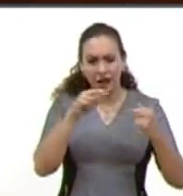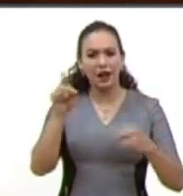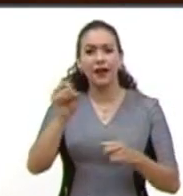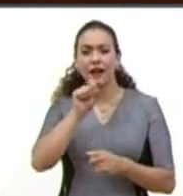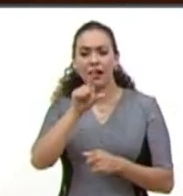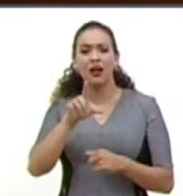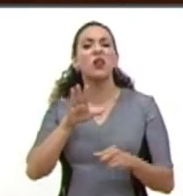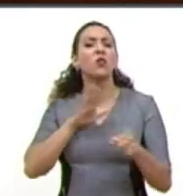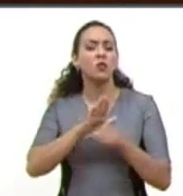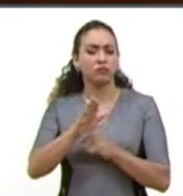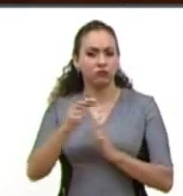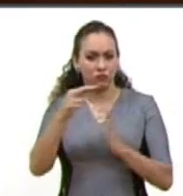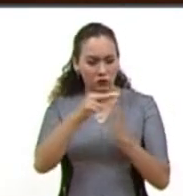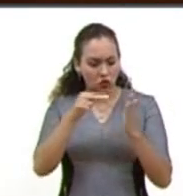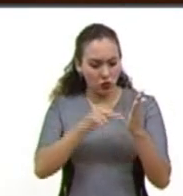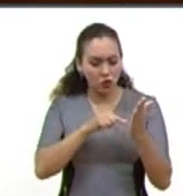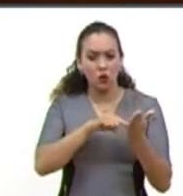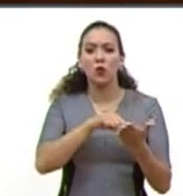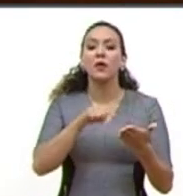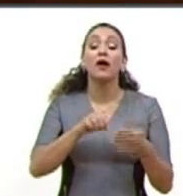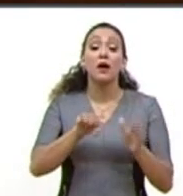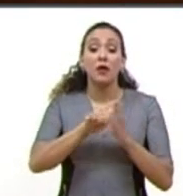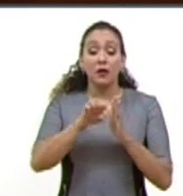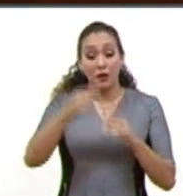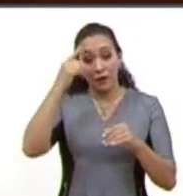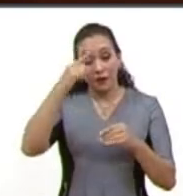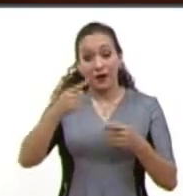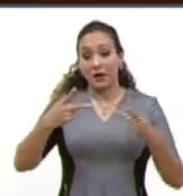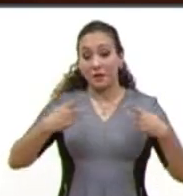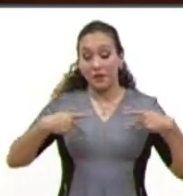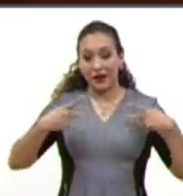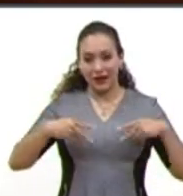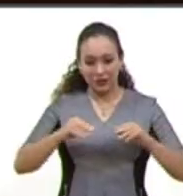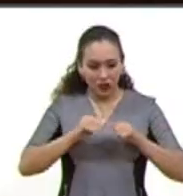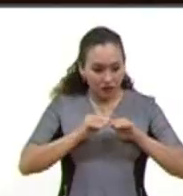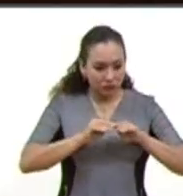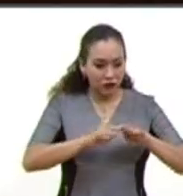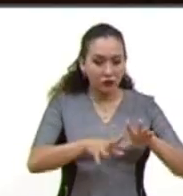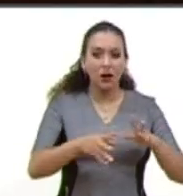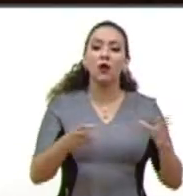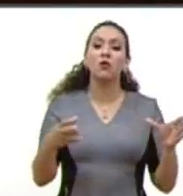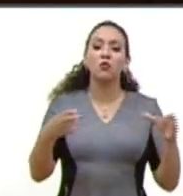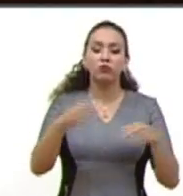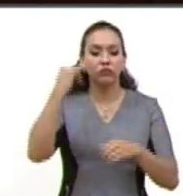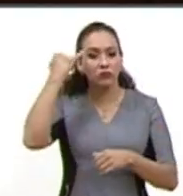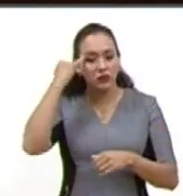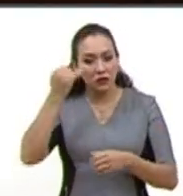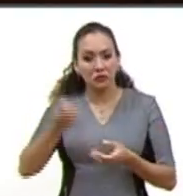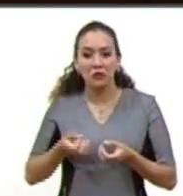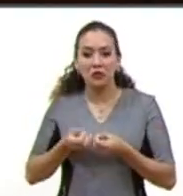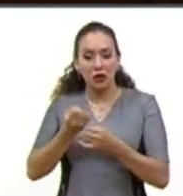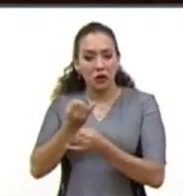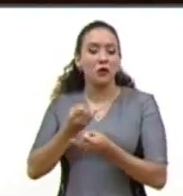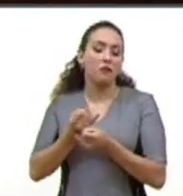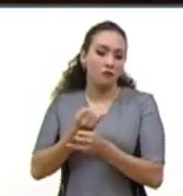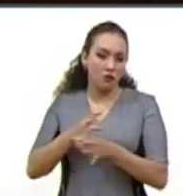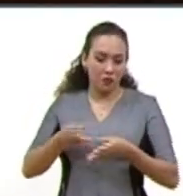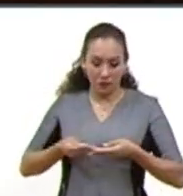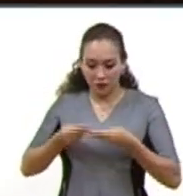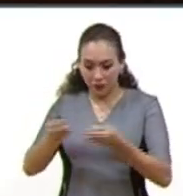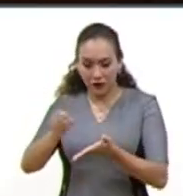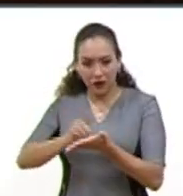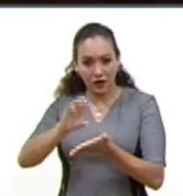normas relativas al lenguaje para informar a personas pertenecientes a comunidades y pueblos indígenas, así como a personas con discapacidad respecto de